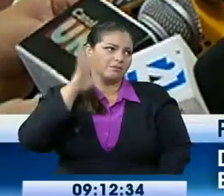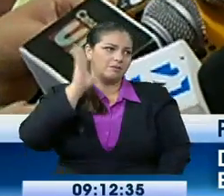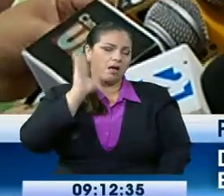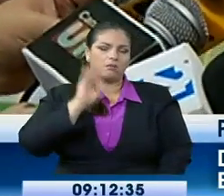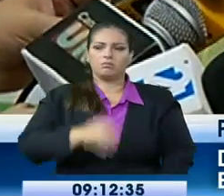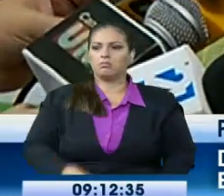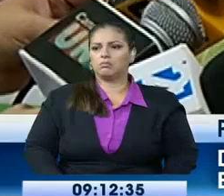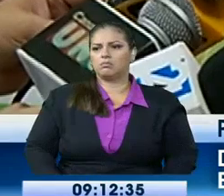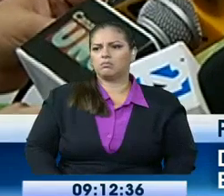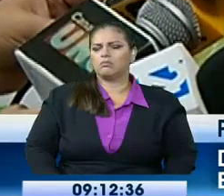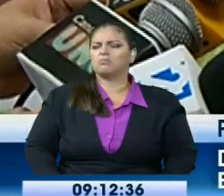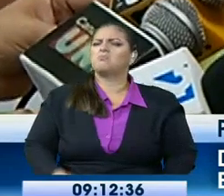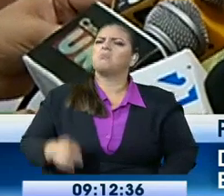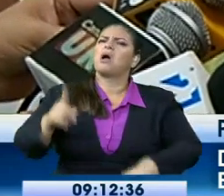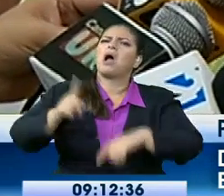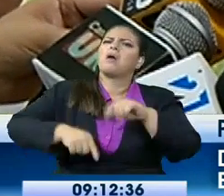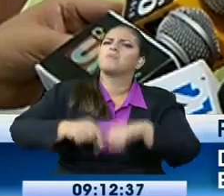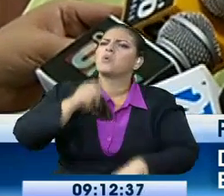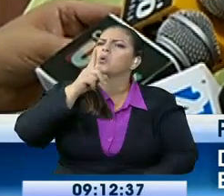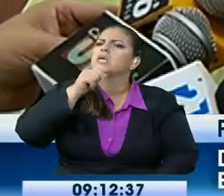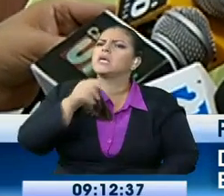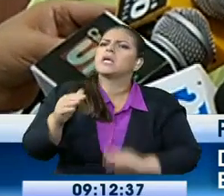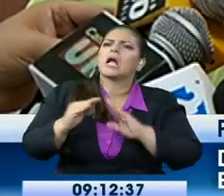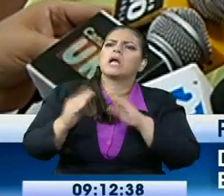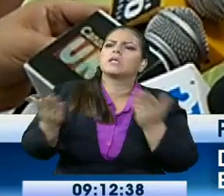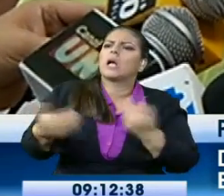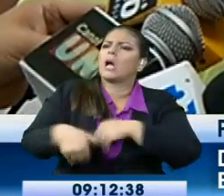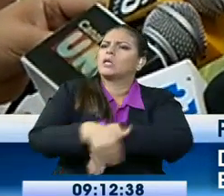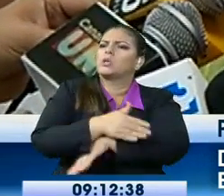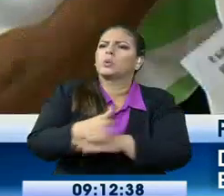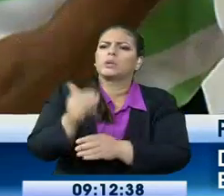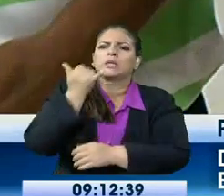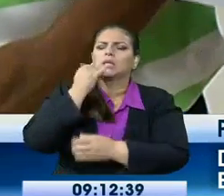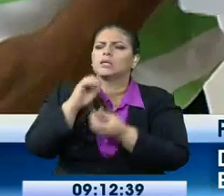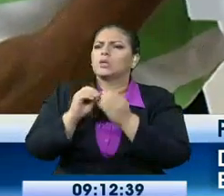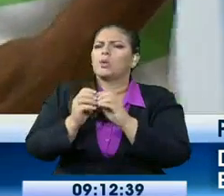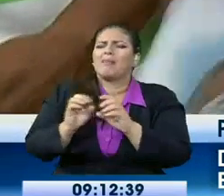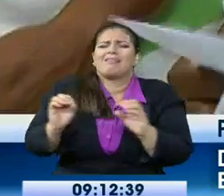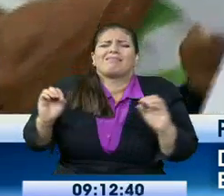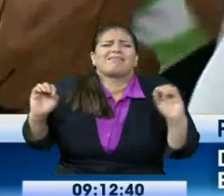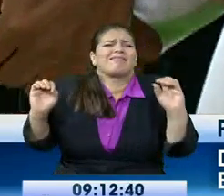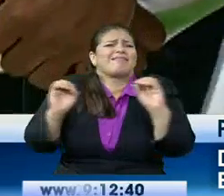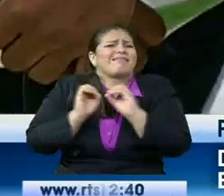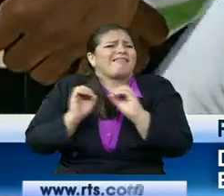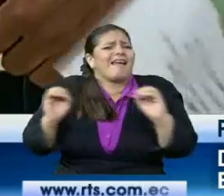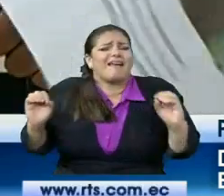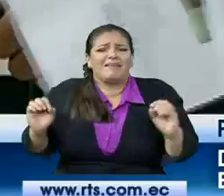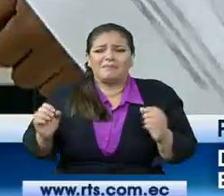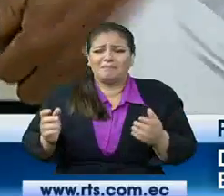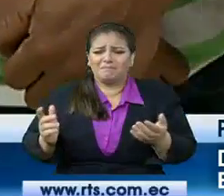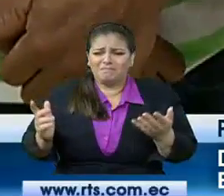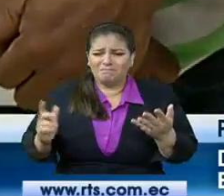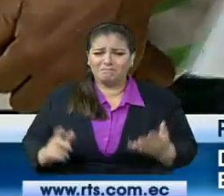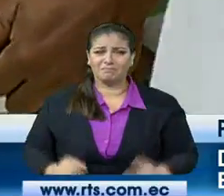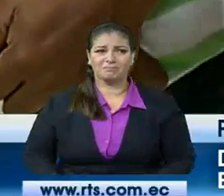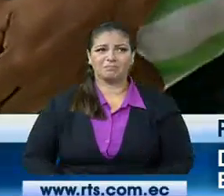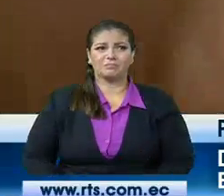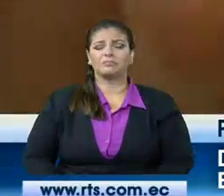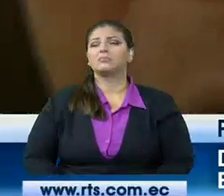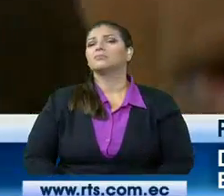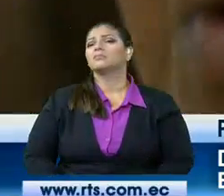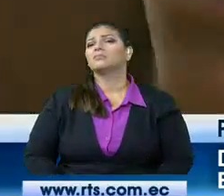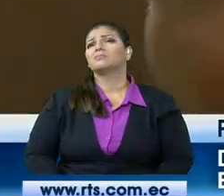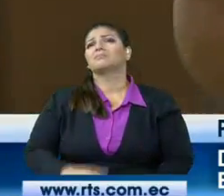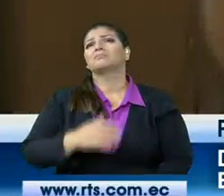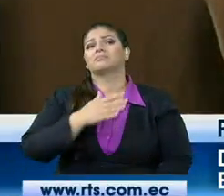vivía, dónde vive, un número de teléfono de él, nada, no sé nada. A pesar del dolor, esta madre se aferra a su fe en